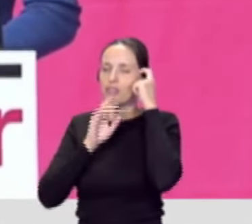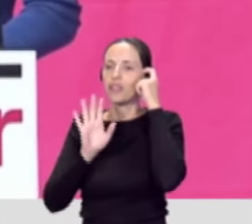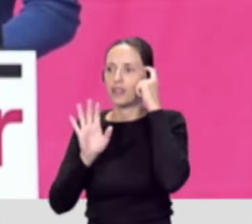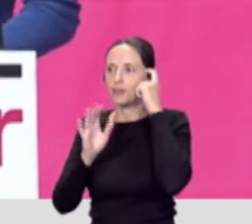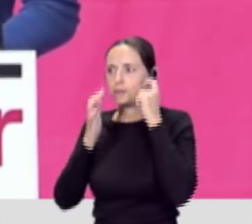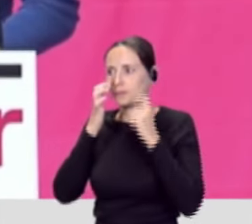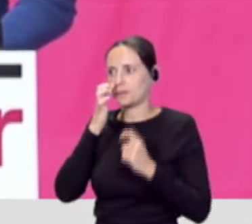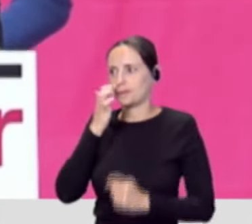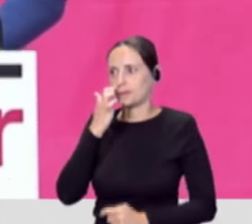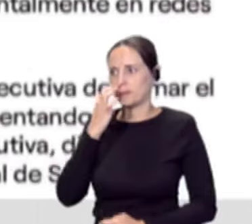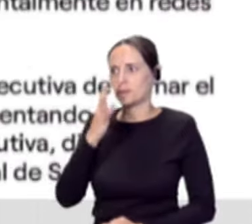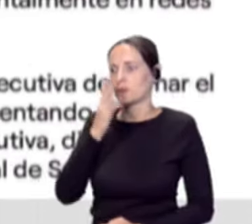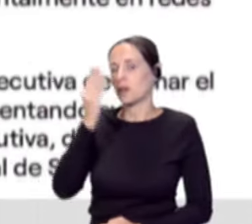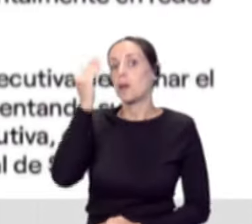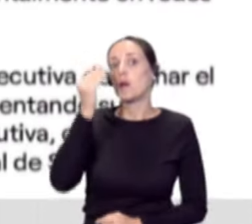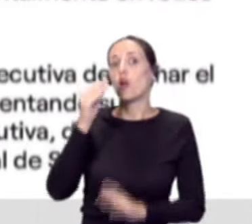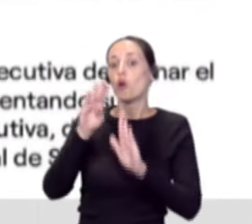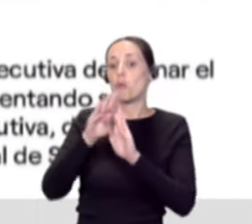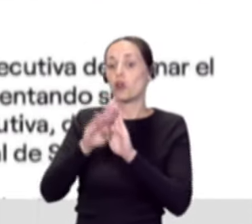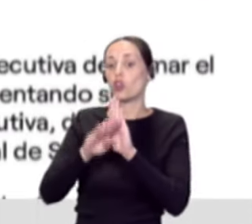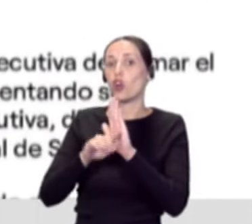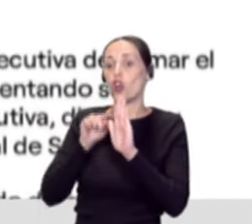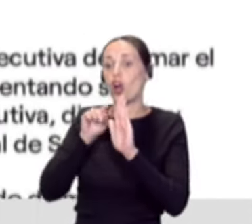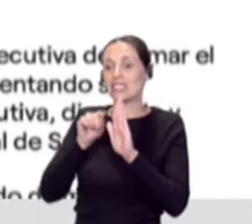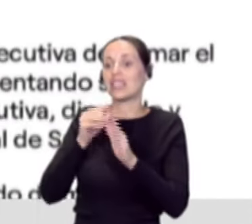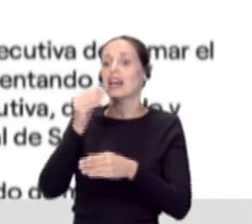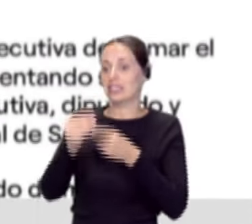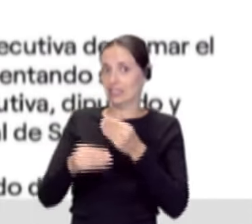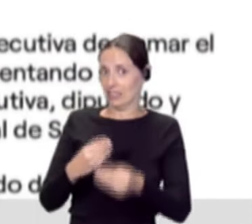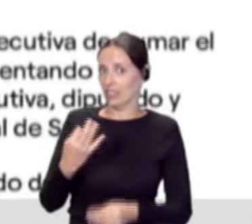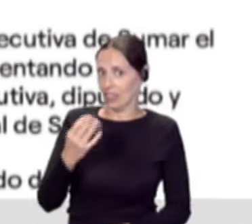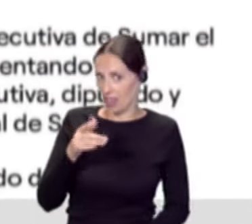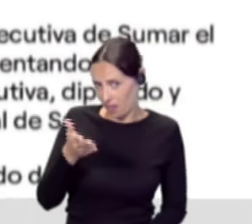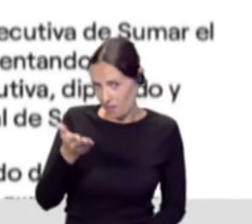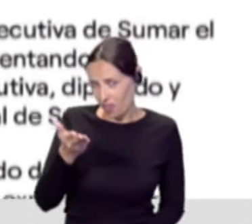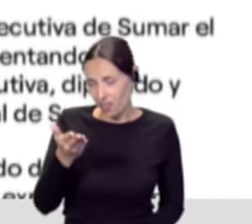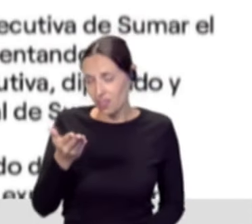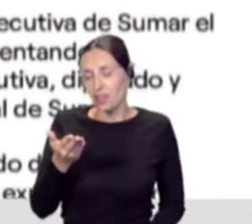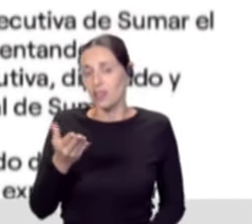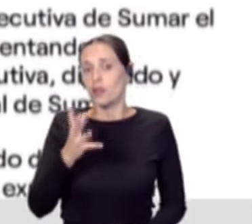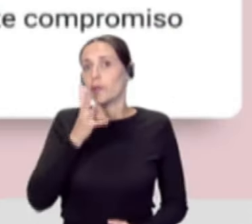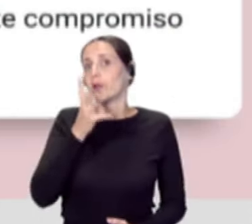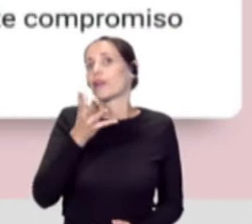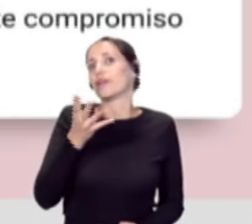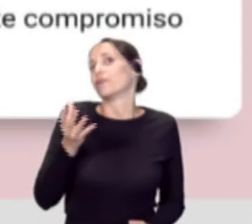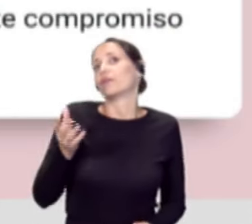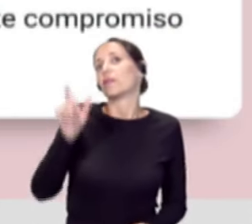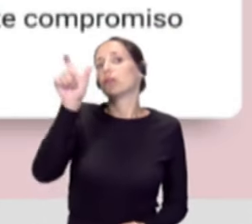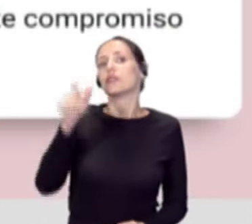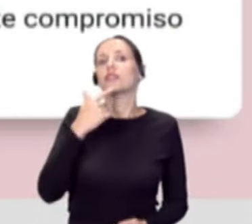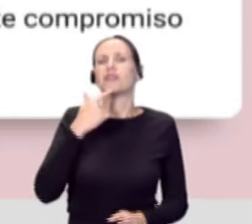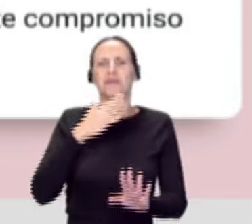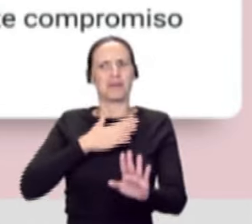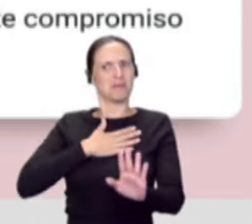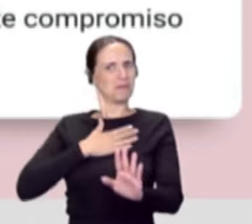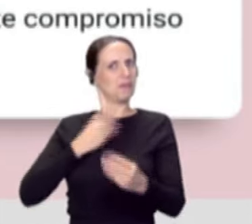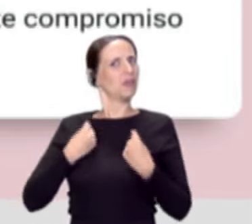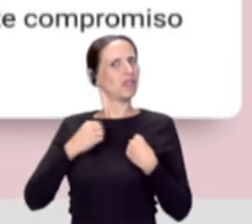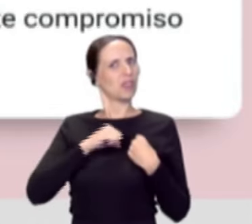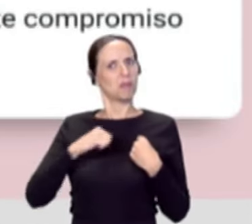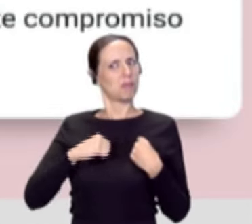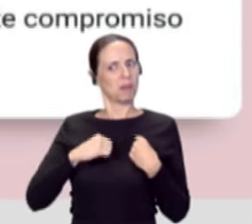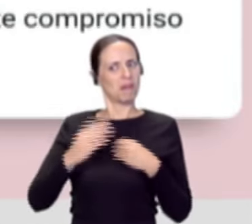quiero decir, hacer protocolos de ese tipo a lo mejor sí que habría que hacerlos, pero digo que es un poco complicado porque alguien te puede decir, mira, no te metas en mi vida privada porque yo ahora